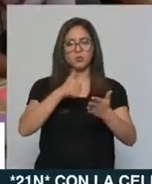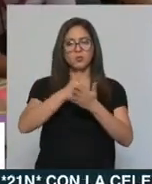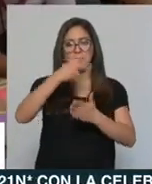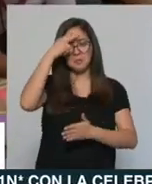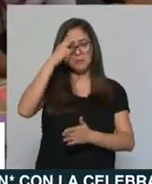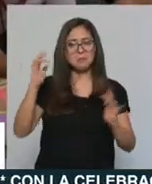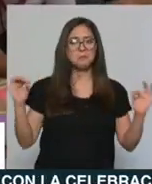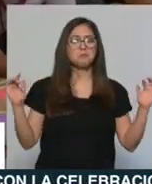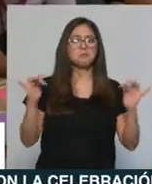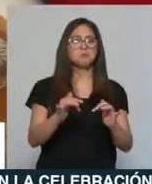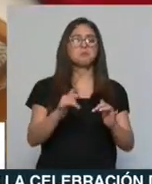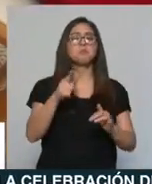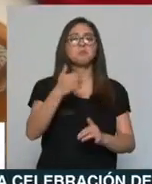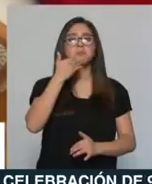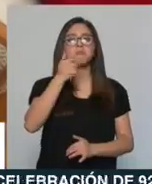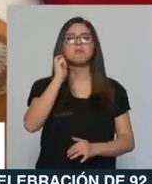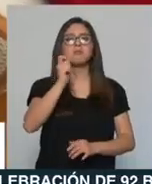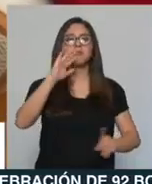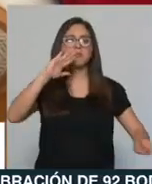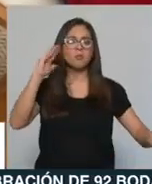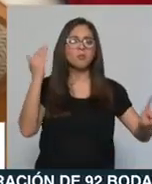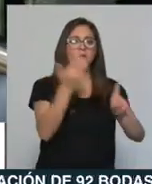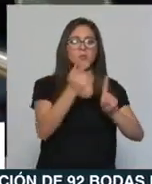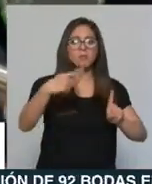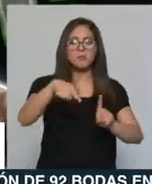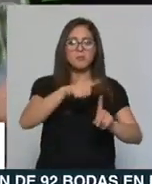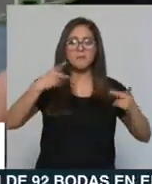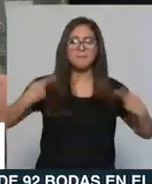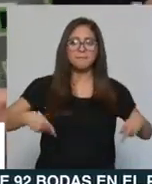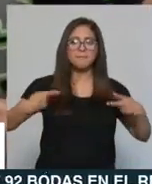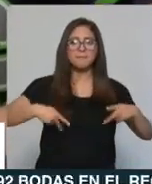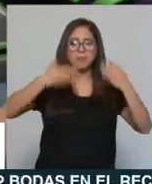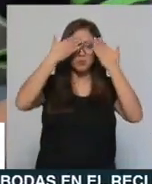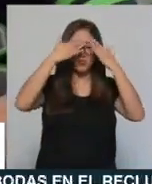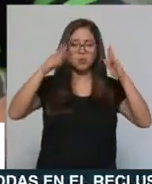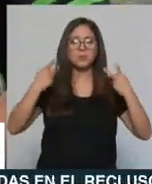éxito, ya que cumplió con el objetivo de crear conciencia entre los